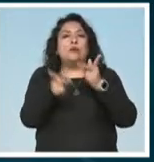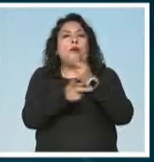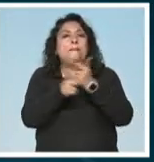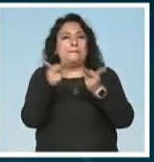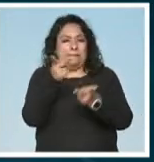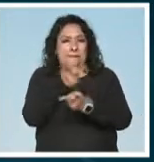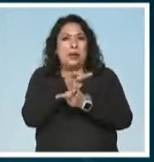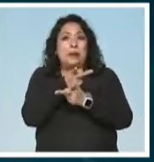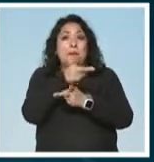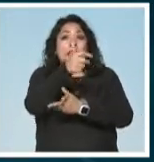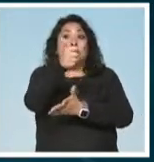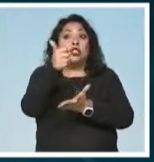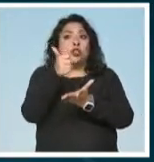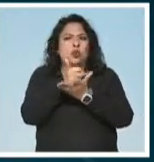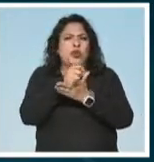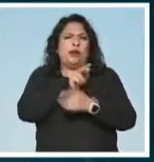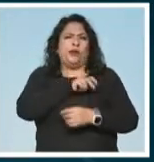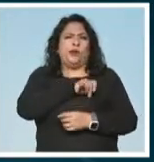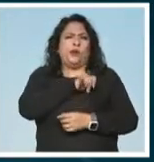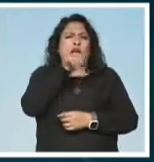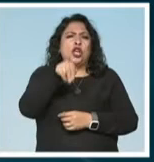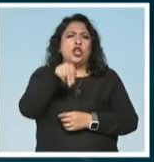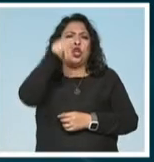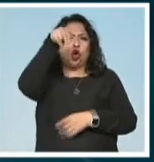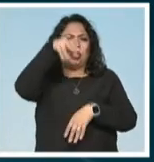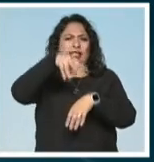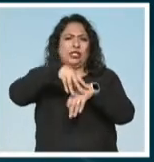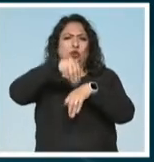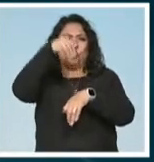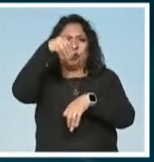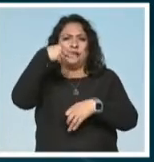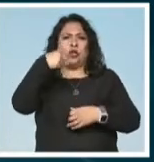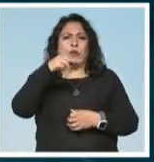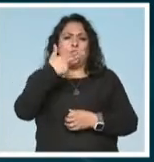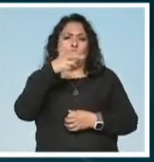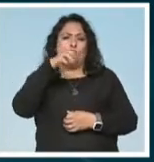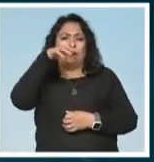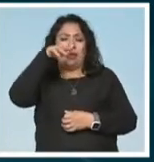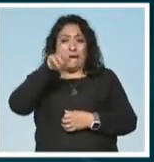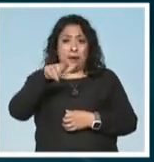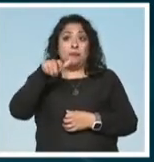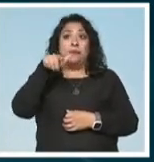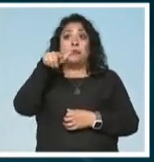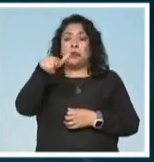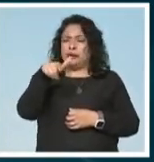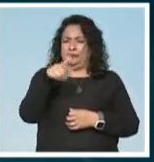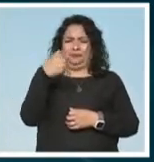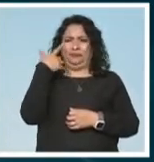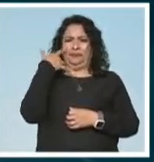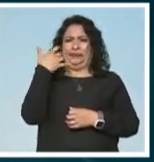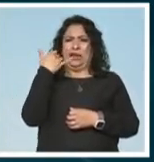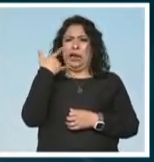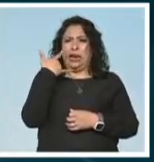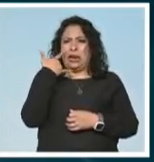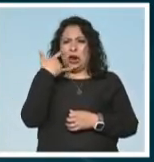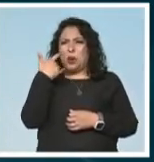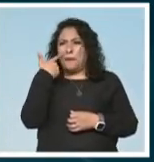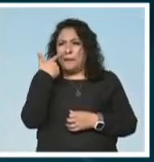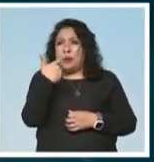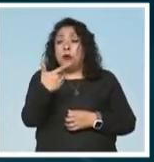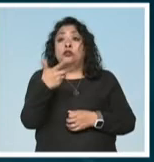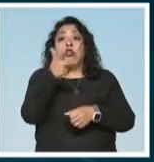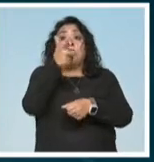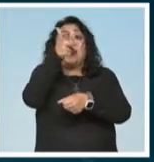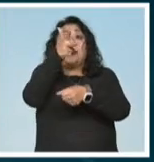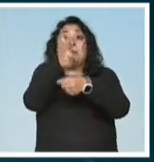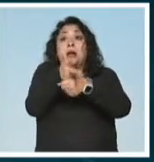preparatoria en una ciudad muy al norte de Suecia que se llama Umeå. Y es insólito también porque lo que vemos, aunque no se nota, se está